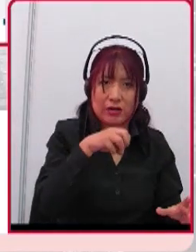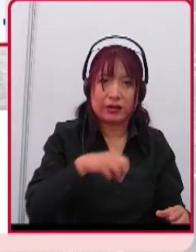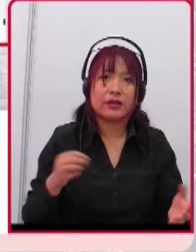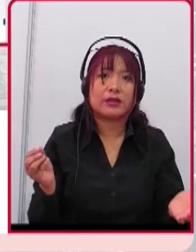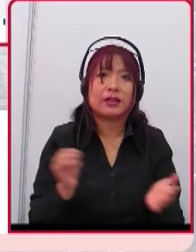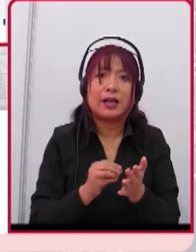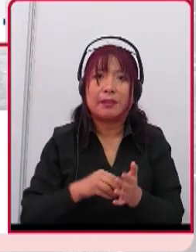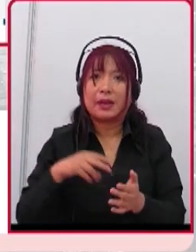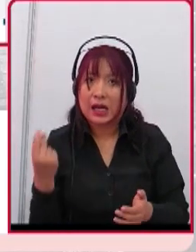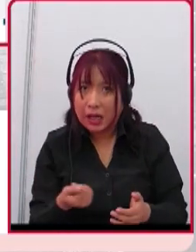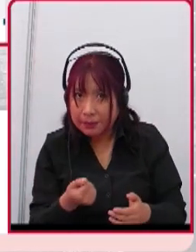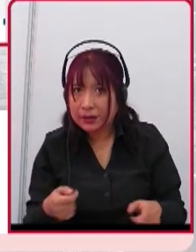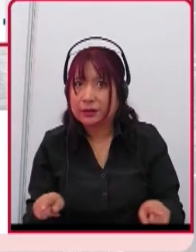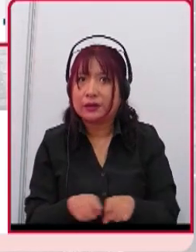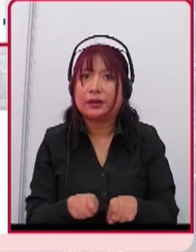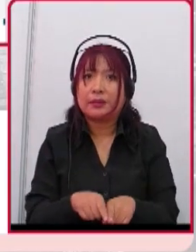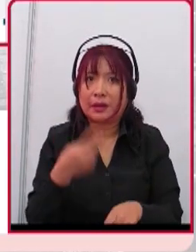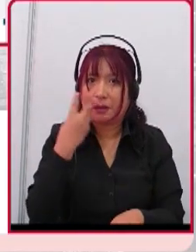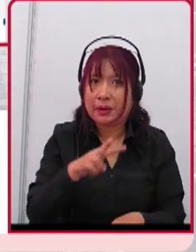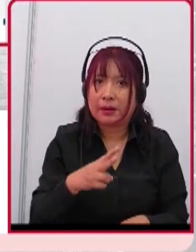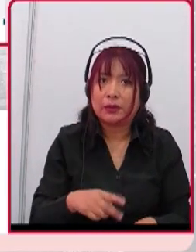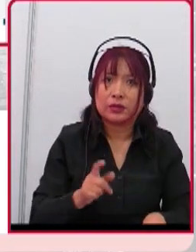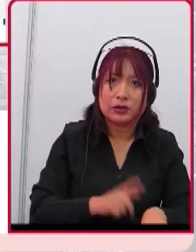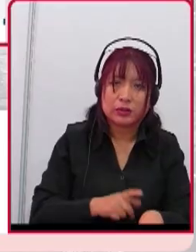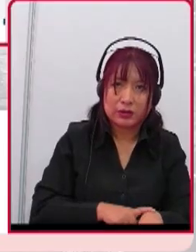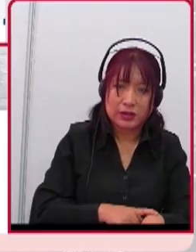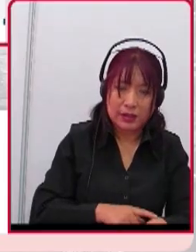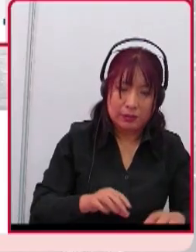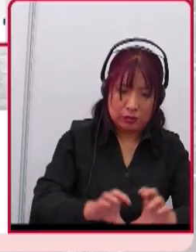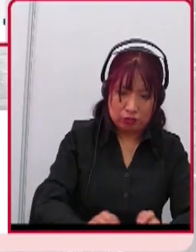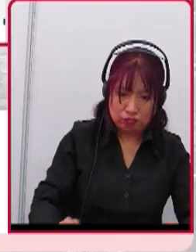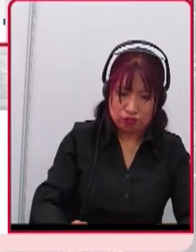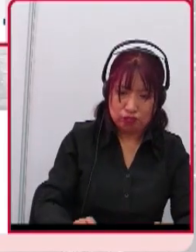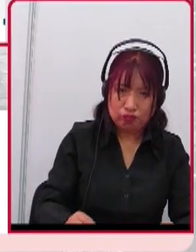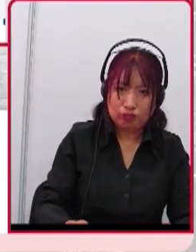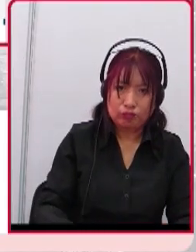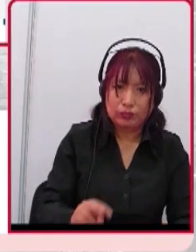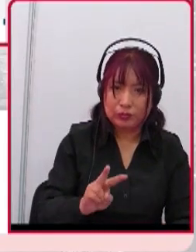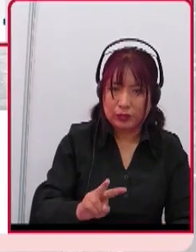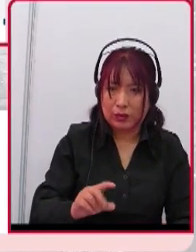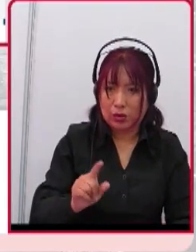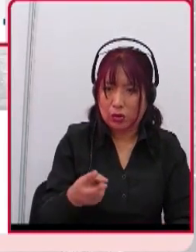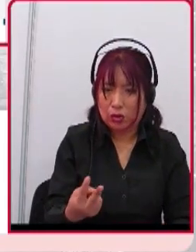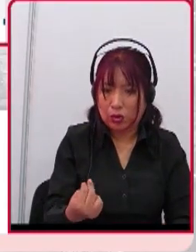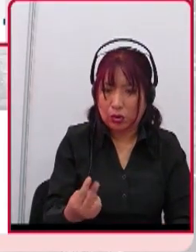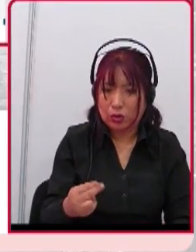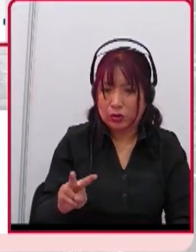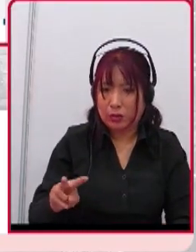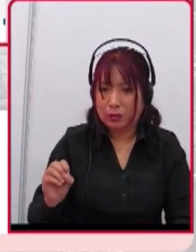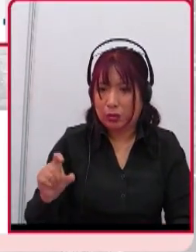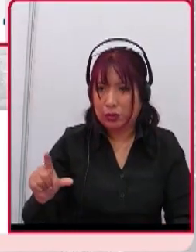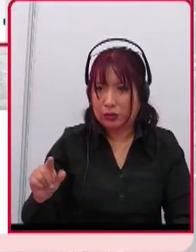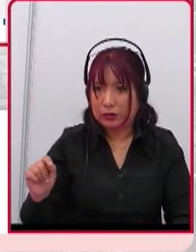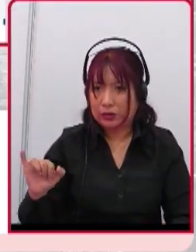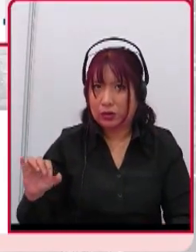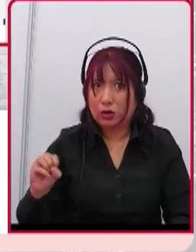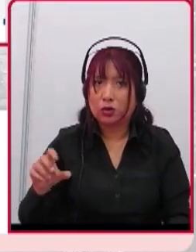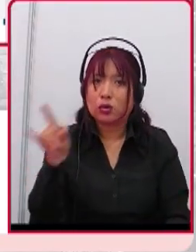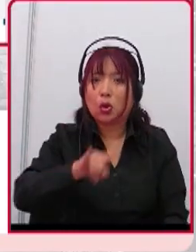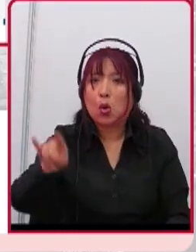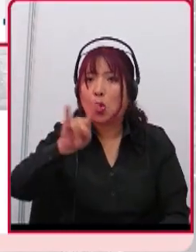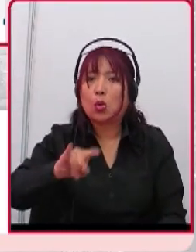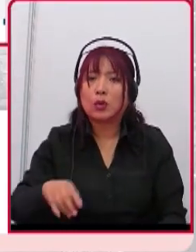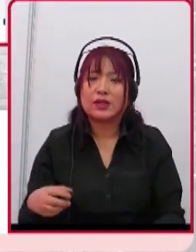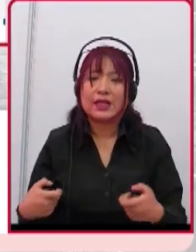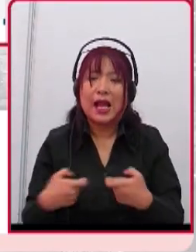al ser en este caso de un tiempo con baterías, necesitamos ver el tiempo menor de su movilización.